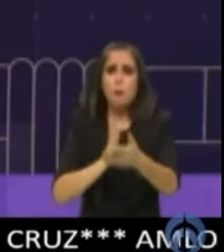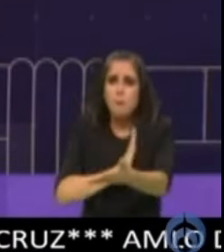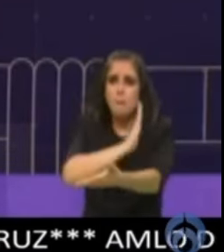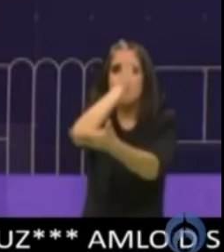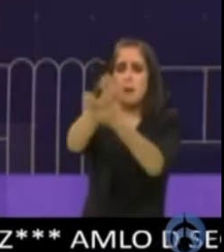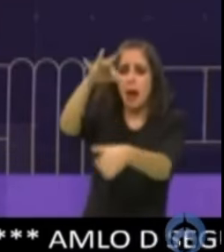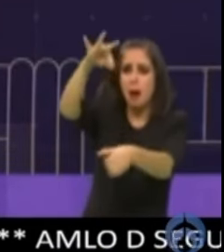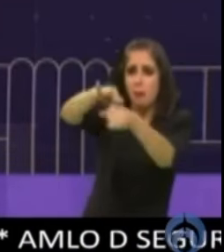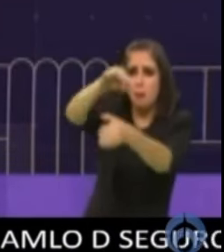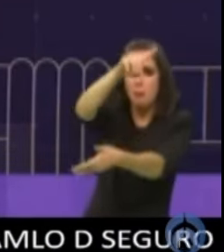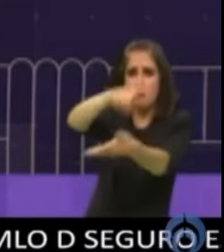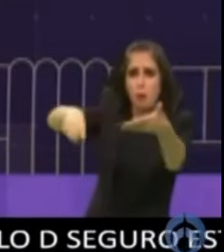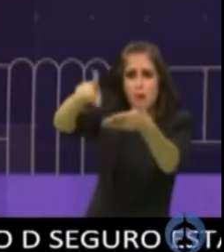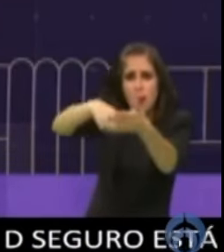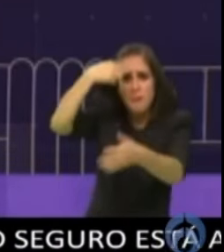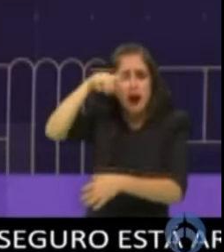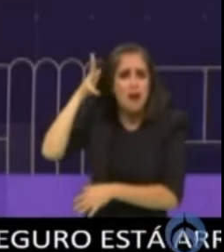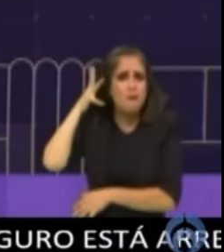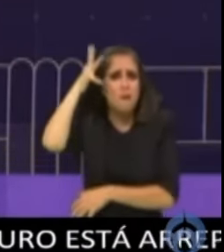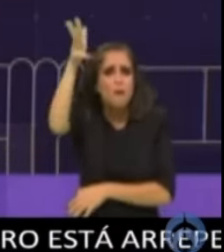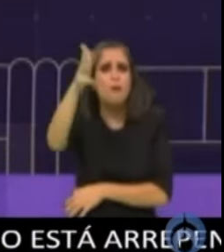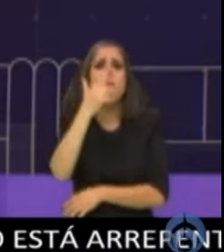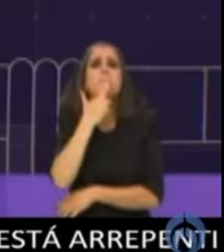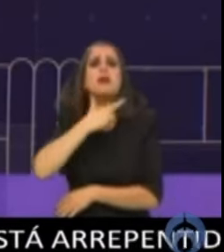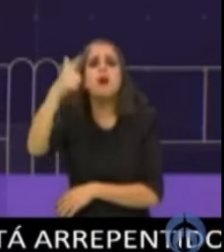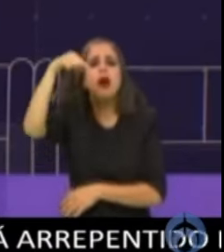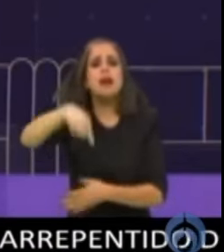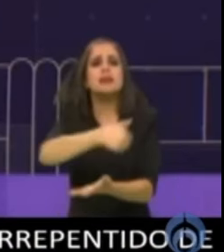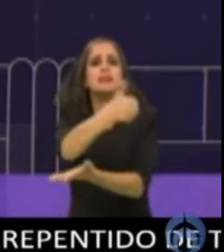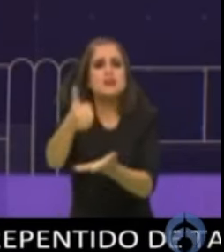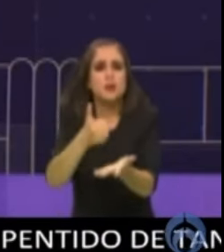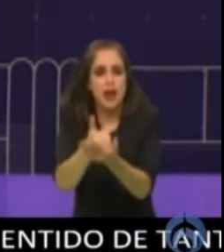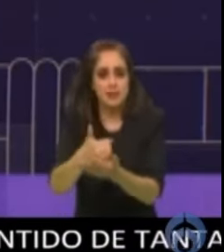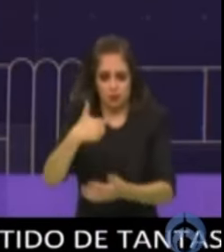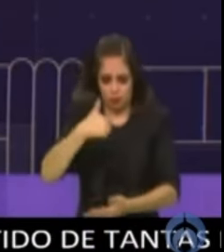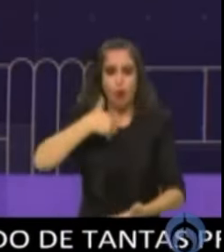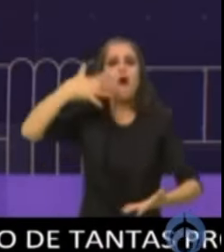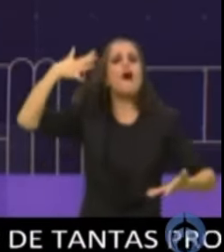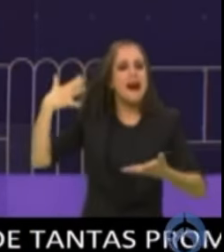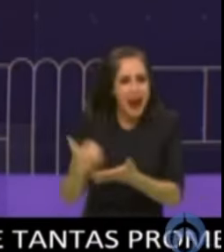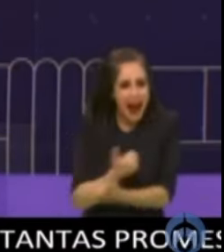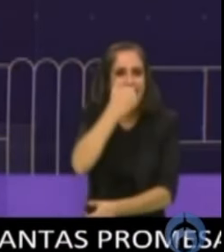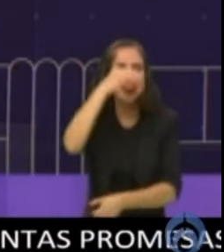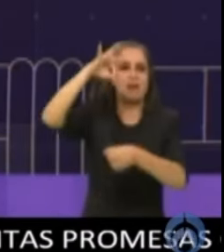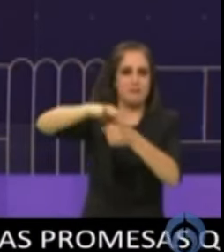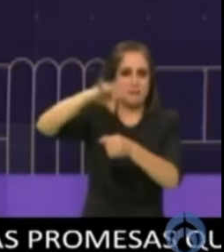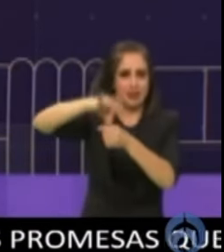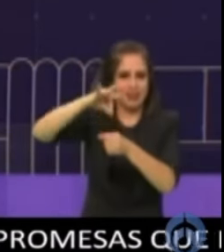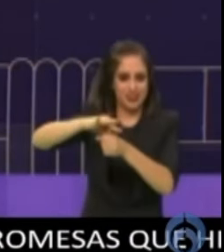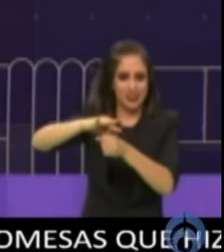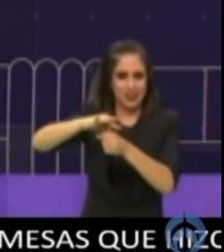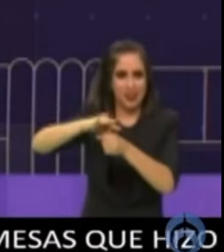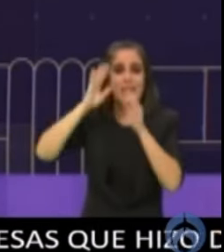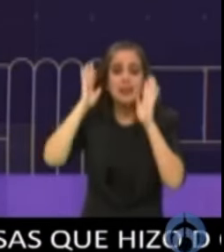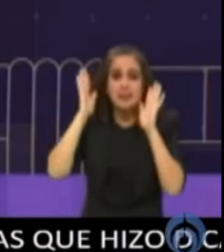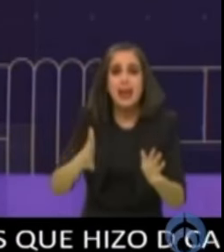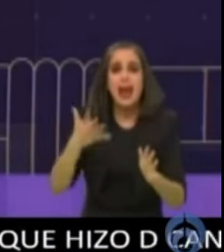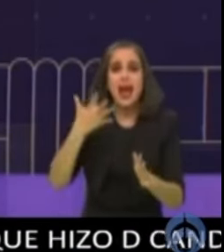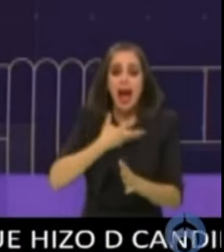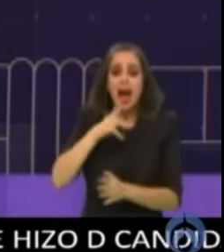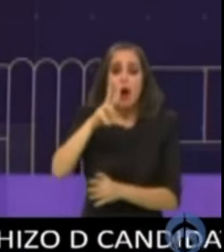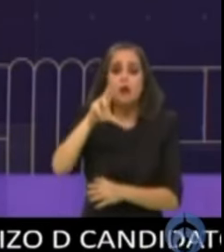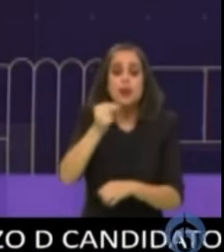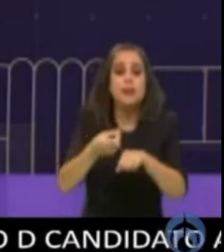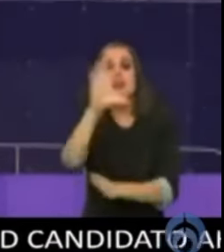1,000,000 metros cuadrados de obra pública frente a nada de Santiago Taboada, Santiago Tajada, le dicen, por haber encabezado el cártel inmobiliario y todos